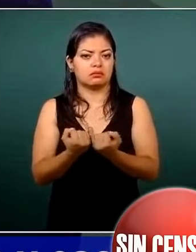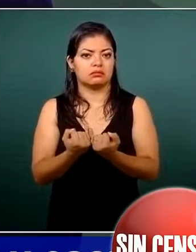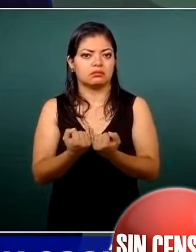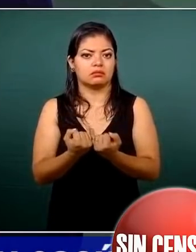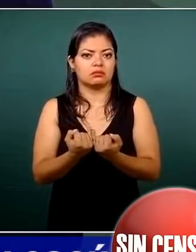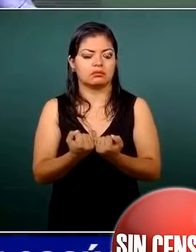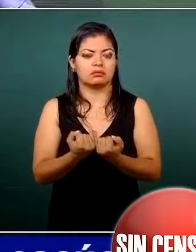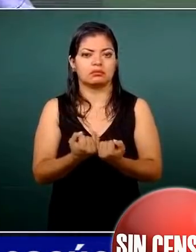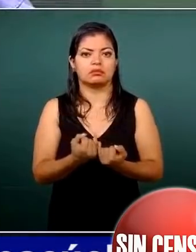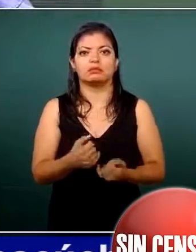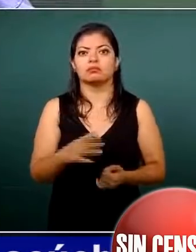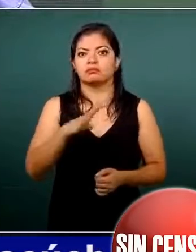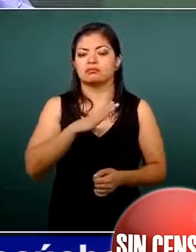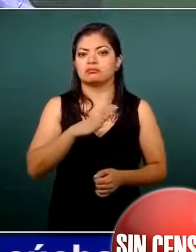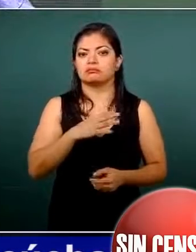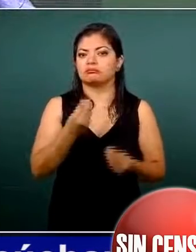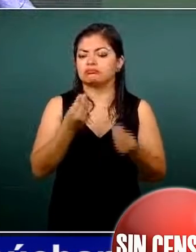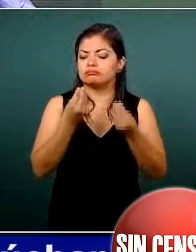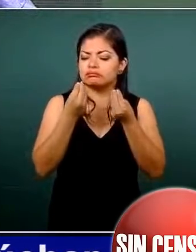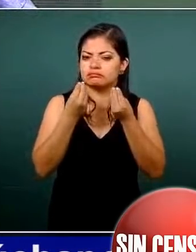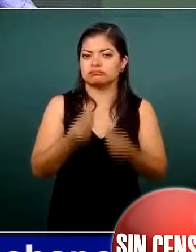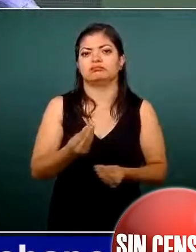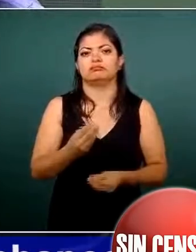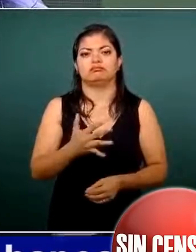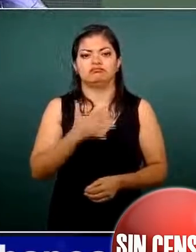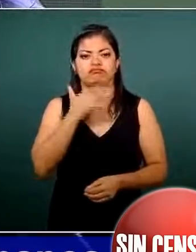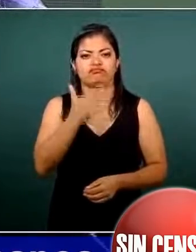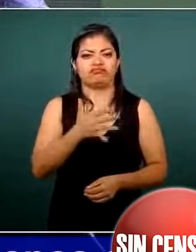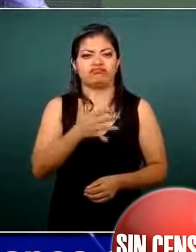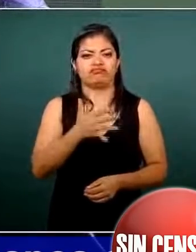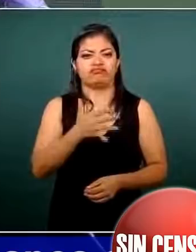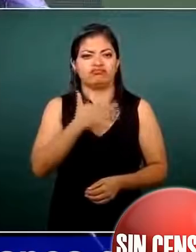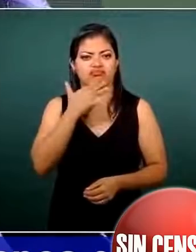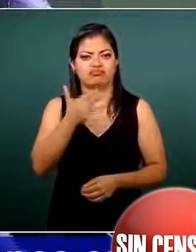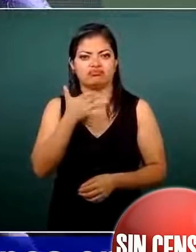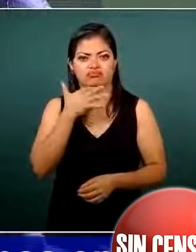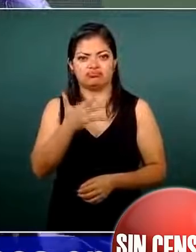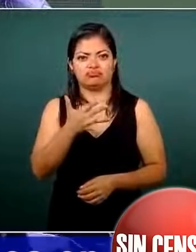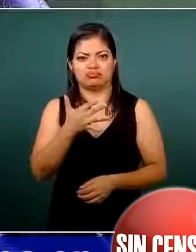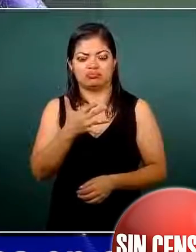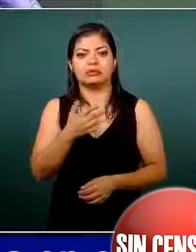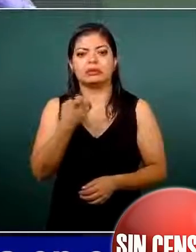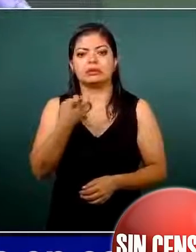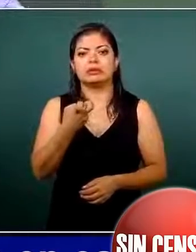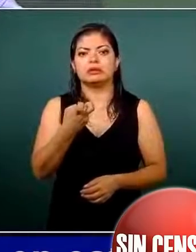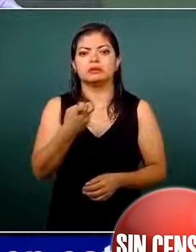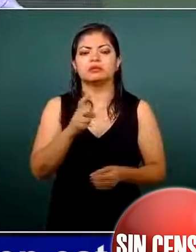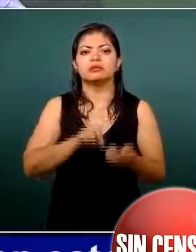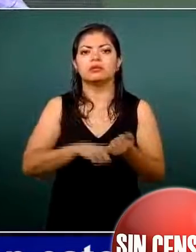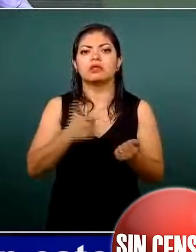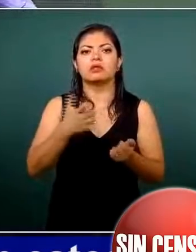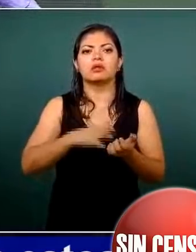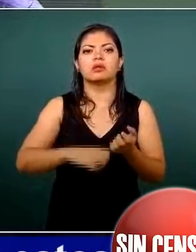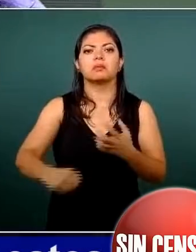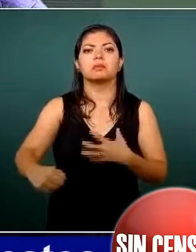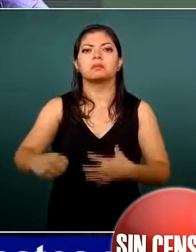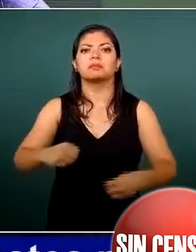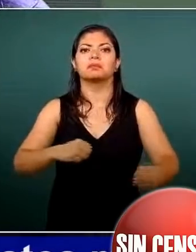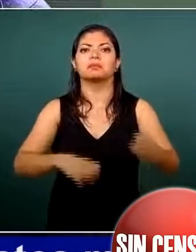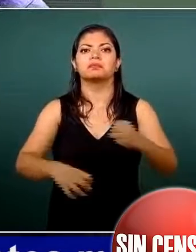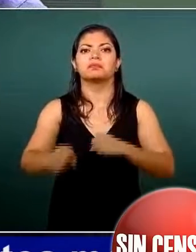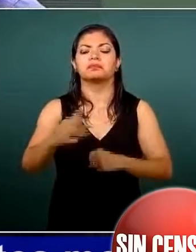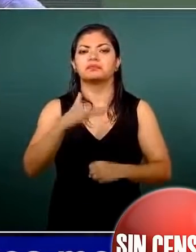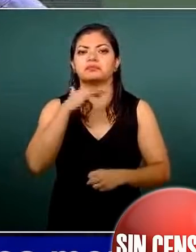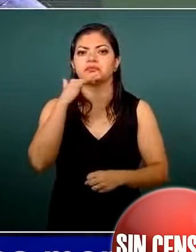había muchísima corrupción y se iba el dinero del presupuesto por el caño de la corrupción.